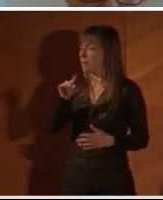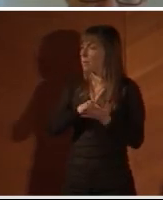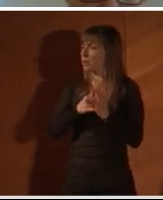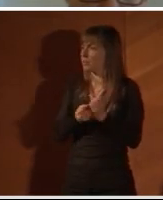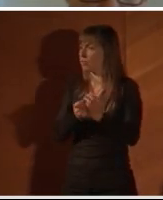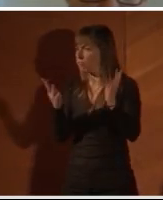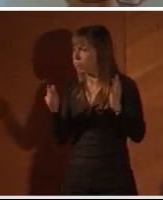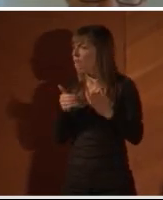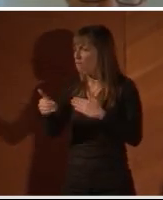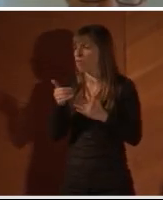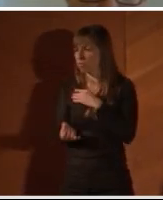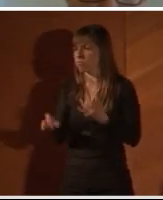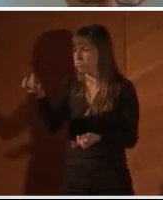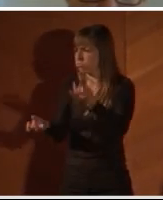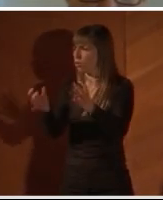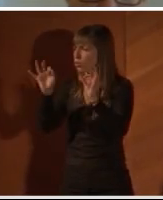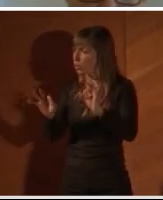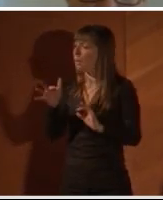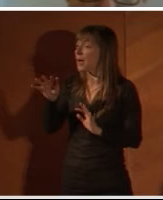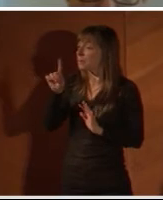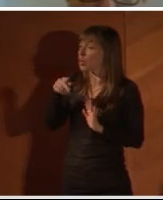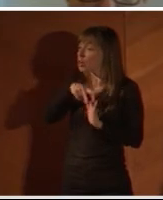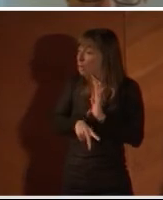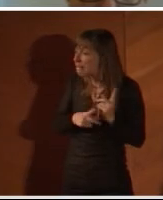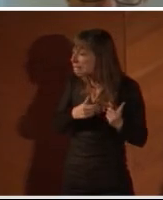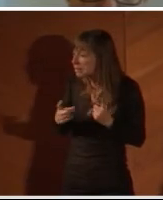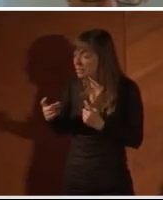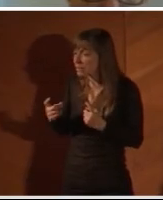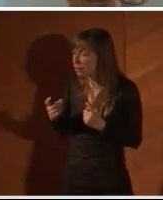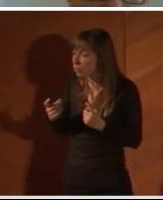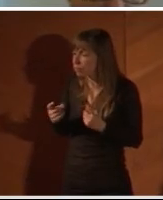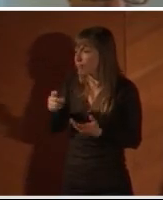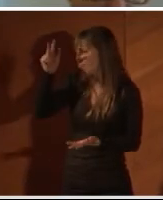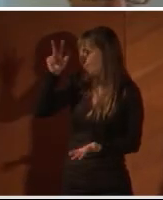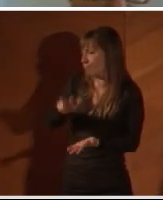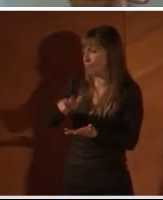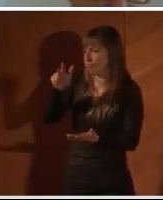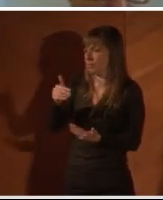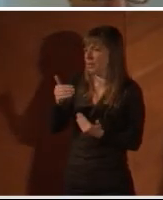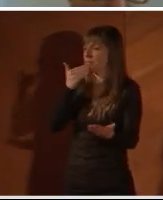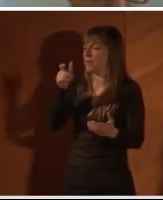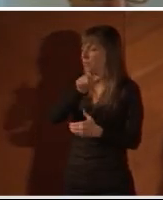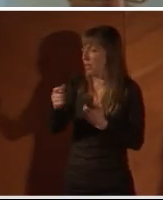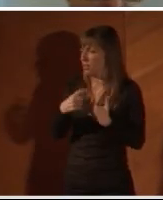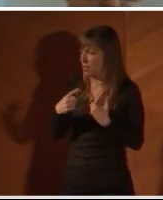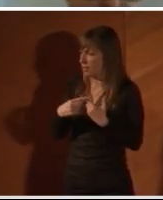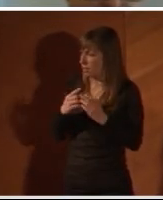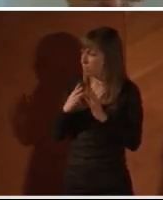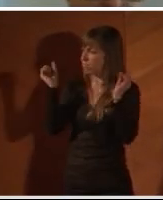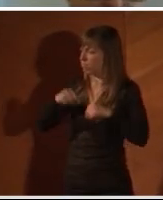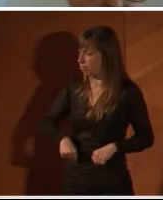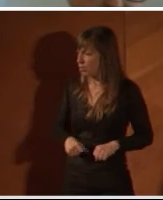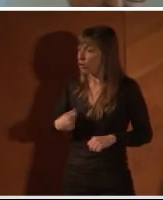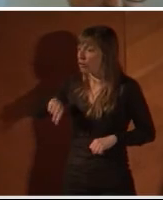y además normativas que sean necesario considerar por parte de los ciudadanos. Estamos muy